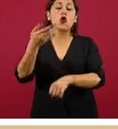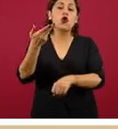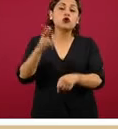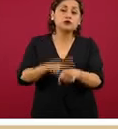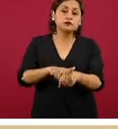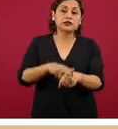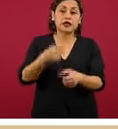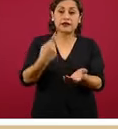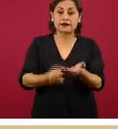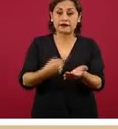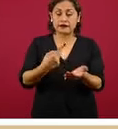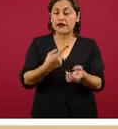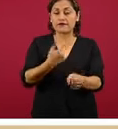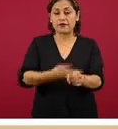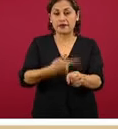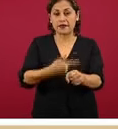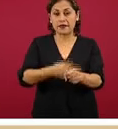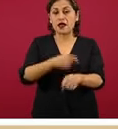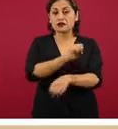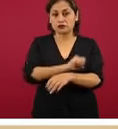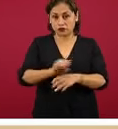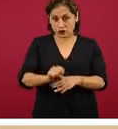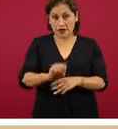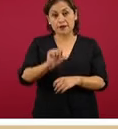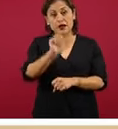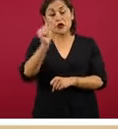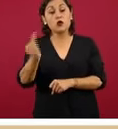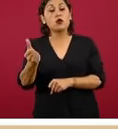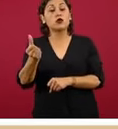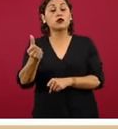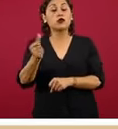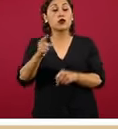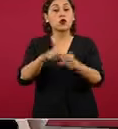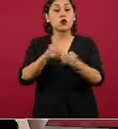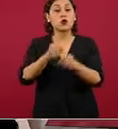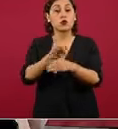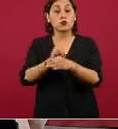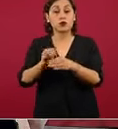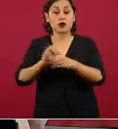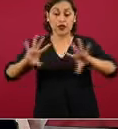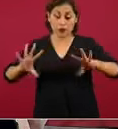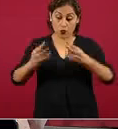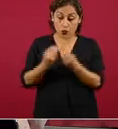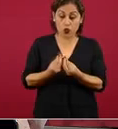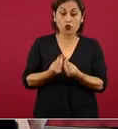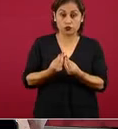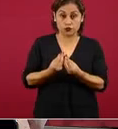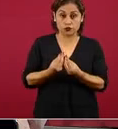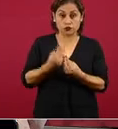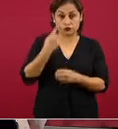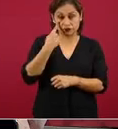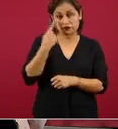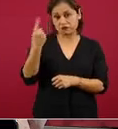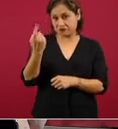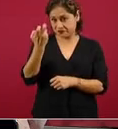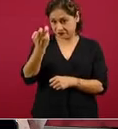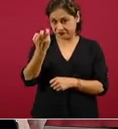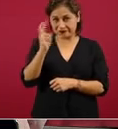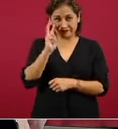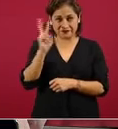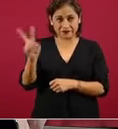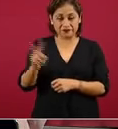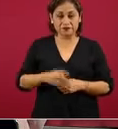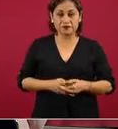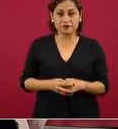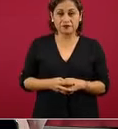la línea morada es la suma de estos dos componentes. Como pueden observar, una